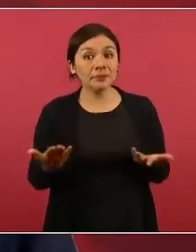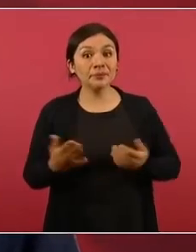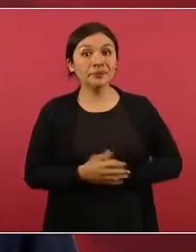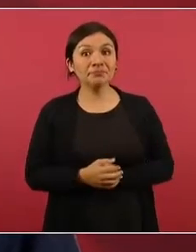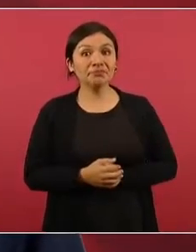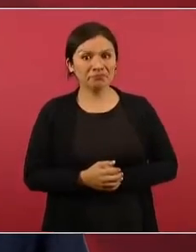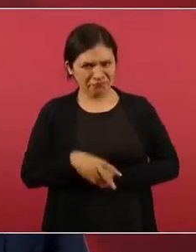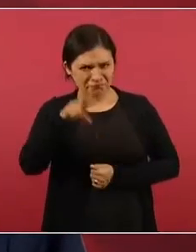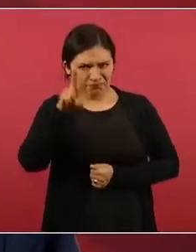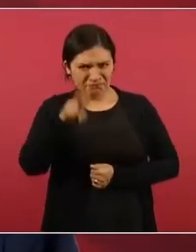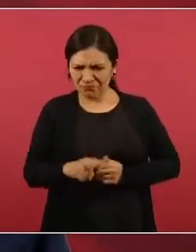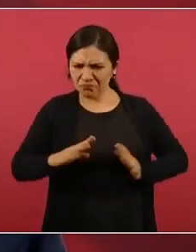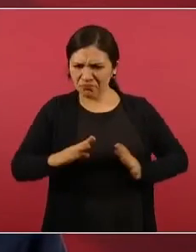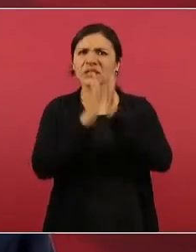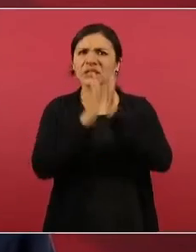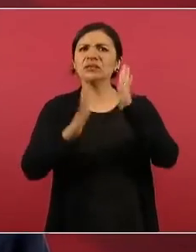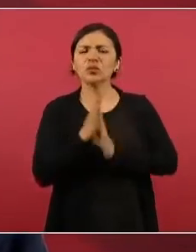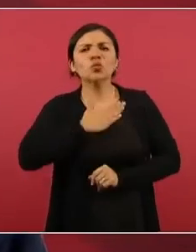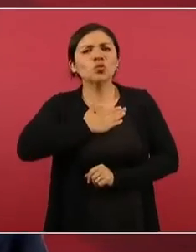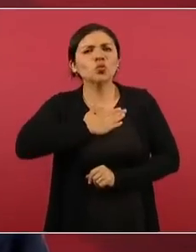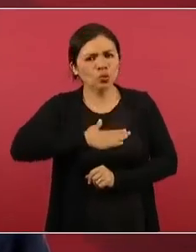como verdaderos ciudadanos,